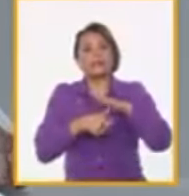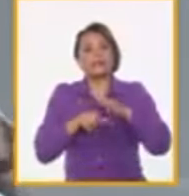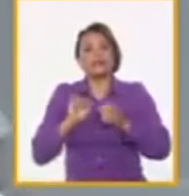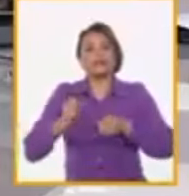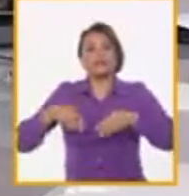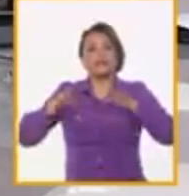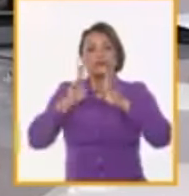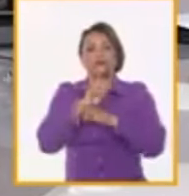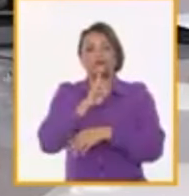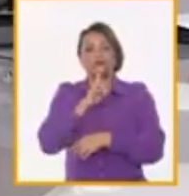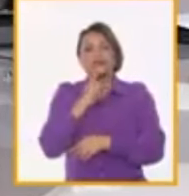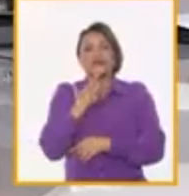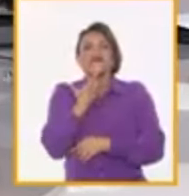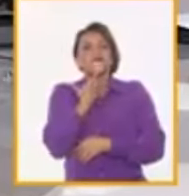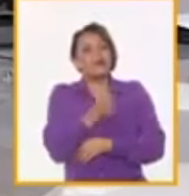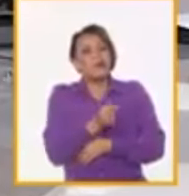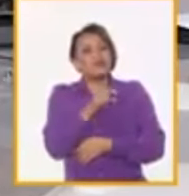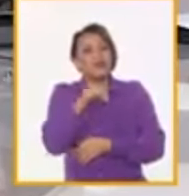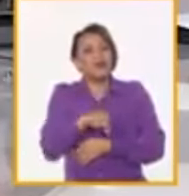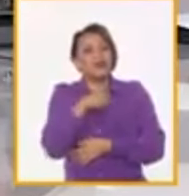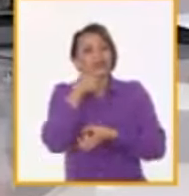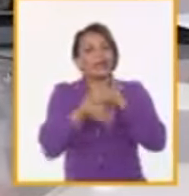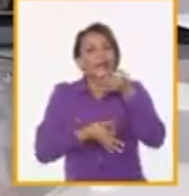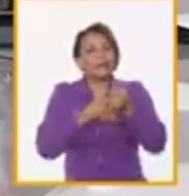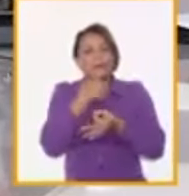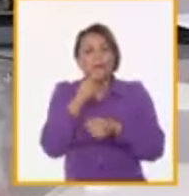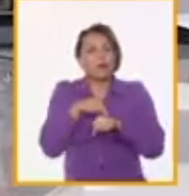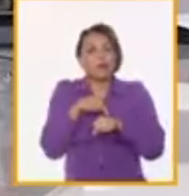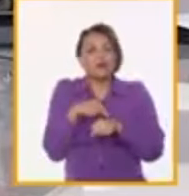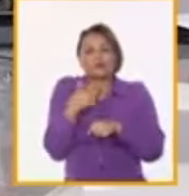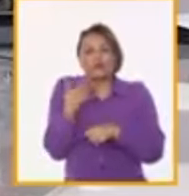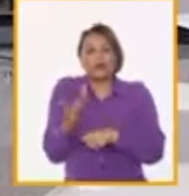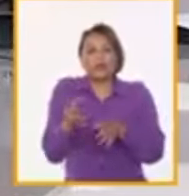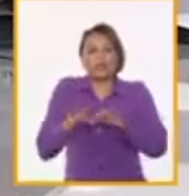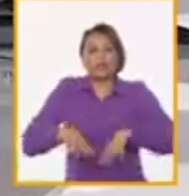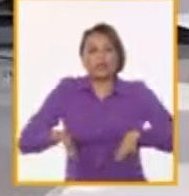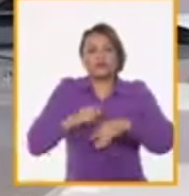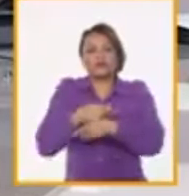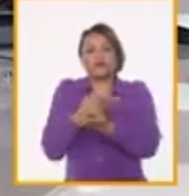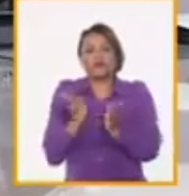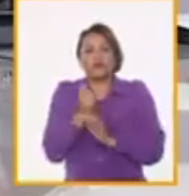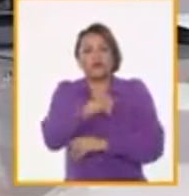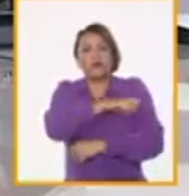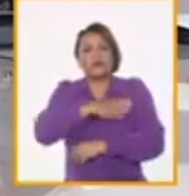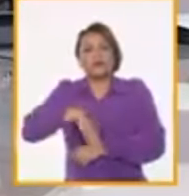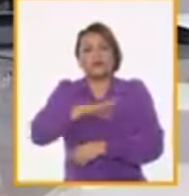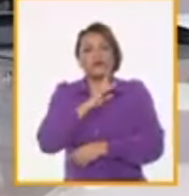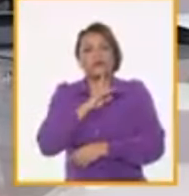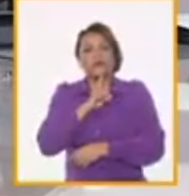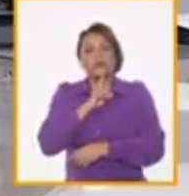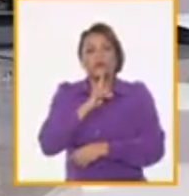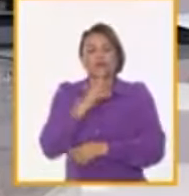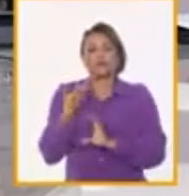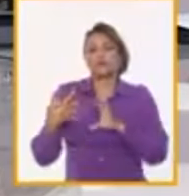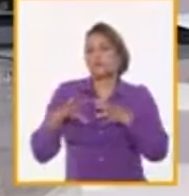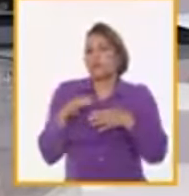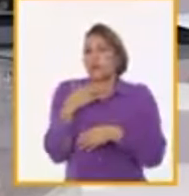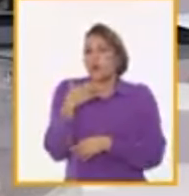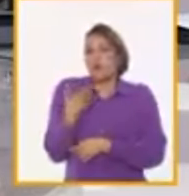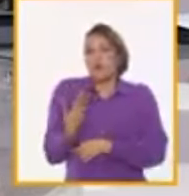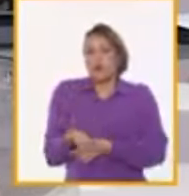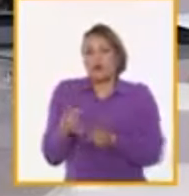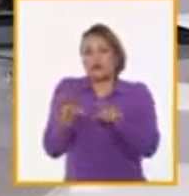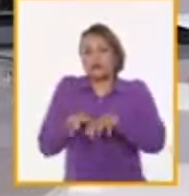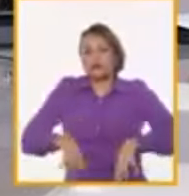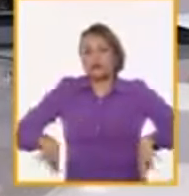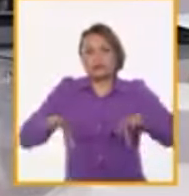Antonio, pues precisar en qué momento estamos en el abasto de agua al país, cuán complejo es en este momento la situación,